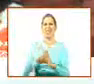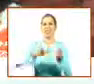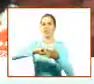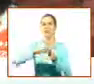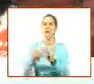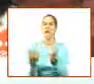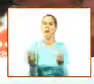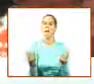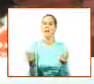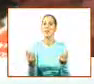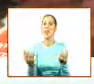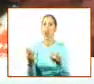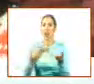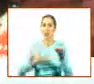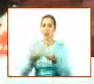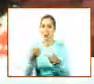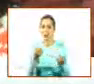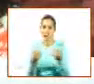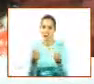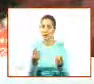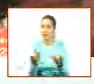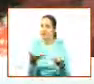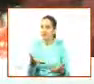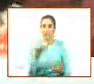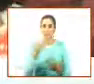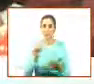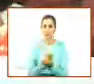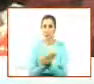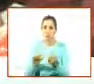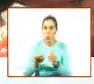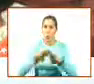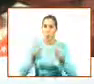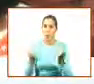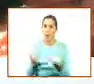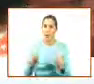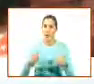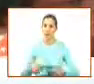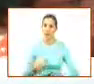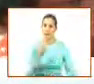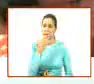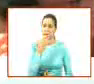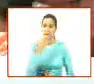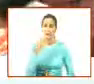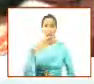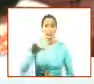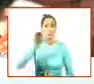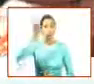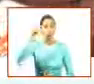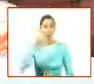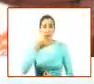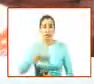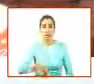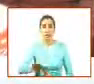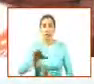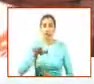capital. El hecho de que la destrucción de la humanidad ya esté en el horizonte,